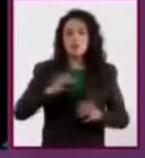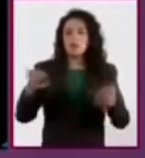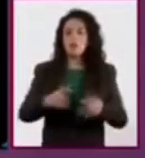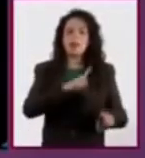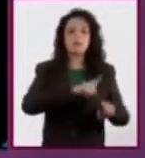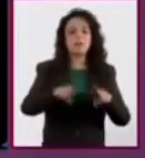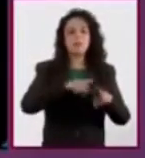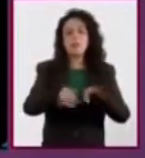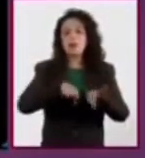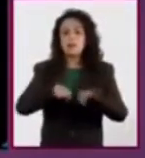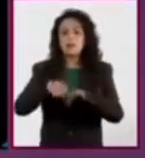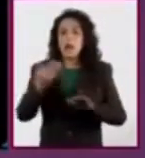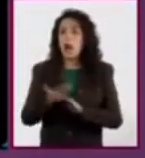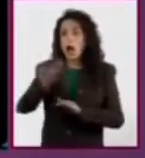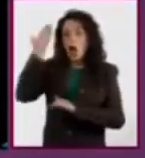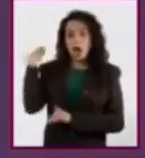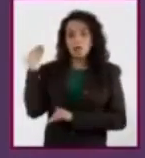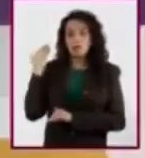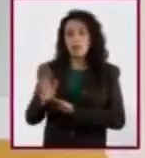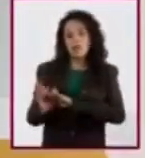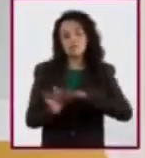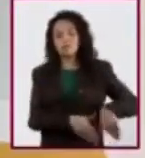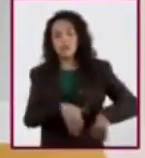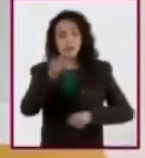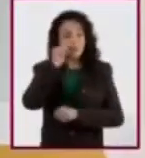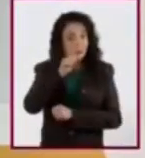que anteriormente eran excluidas.